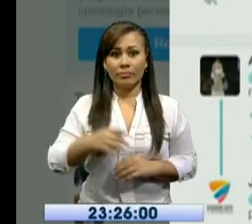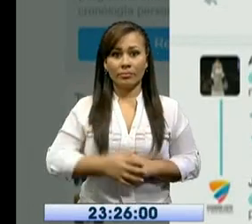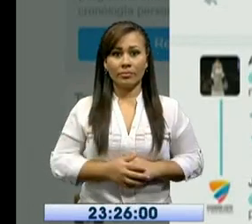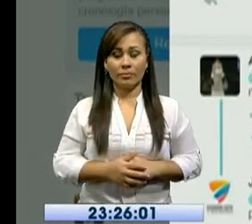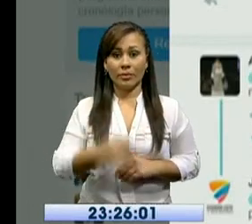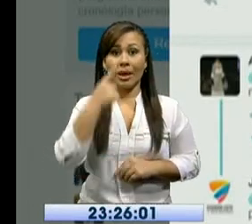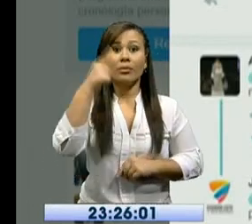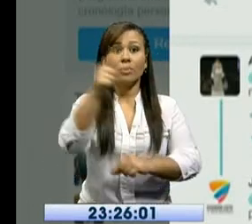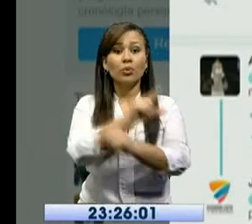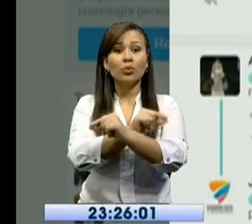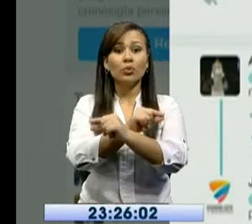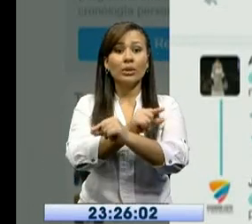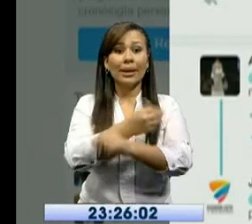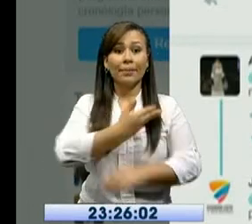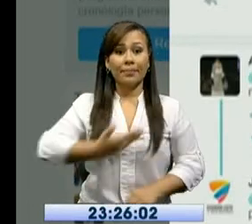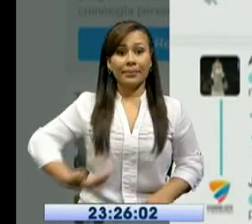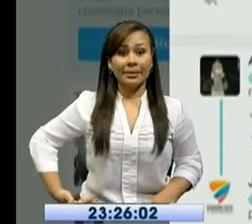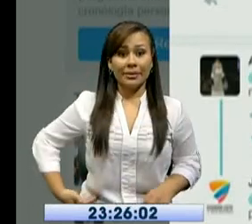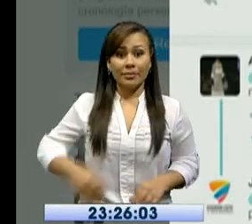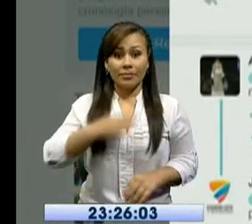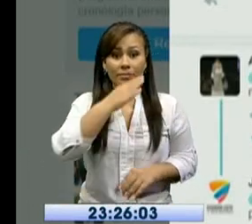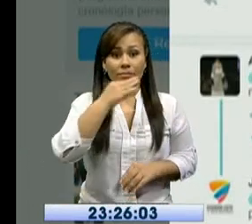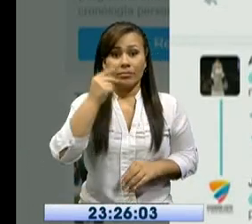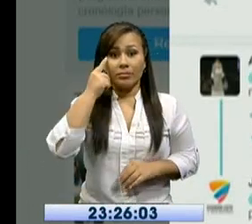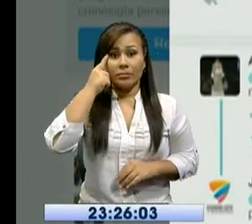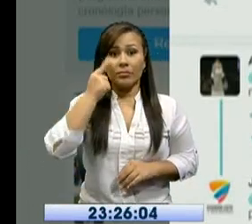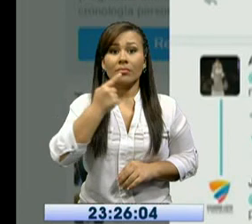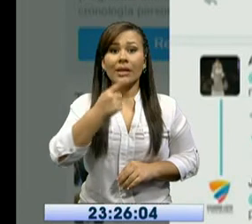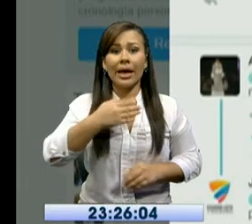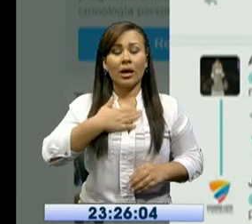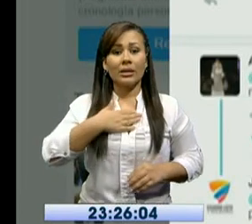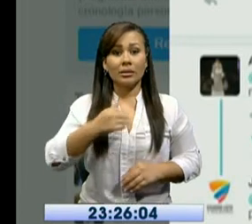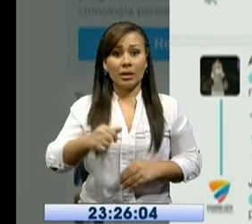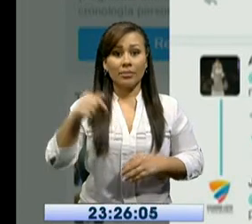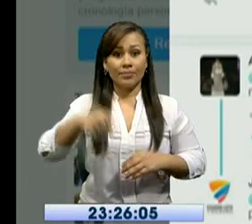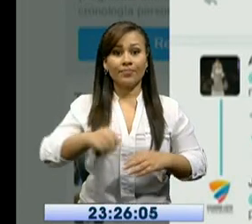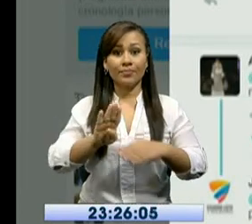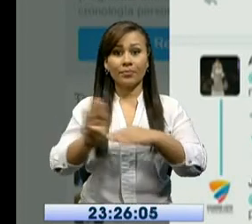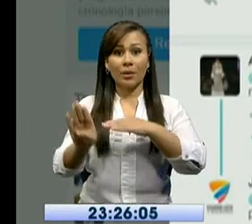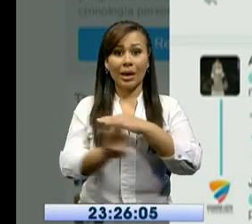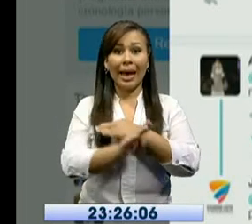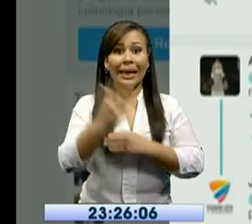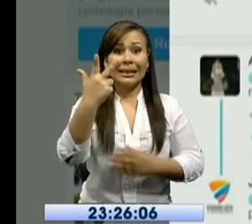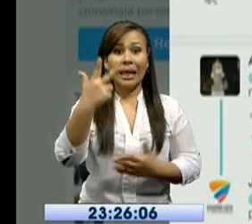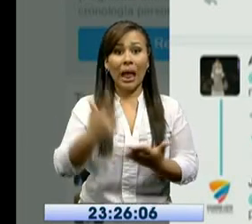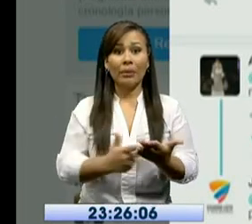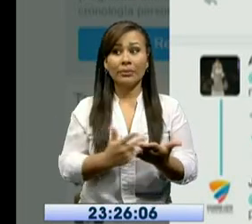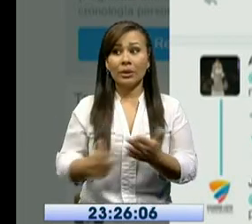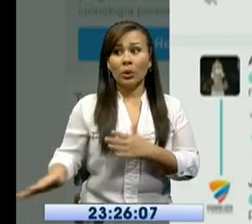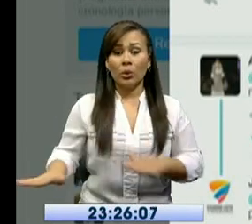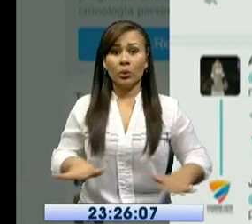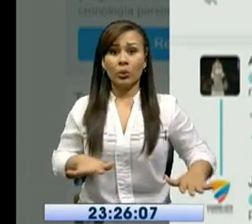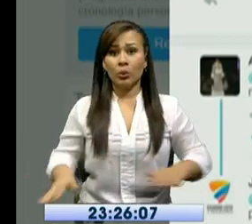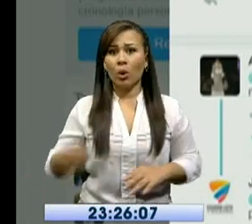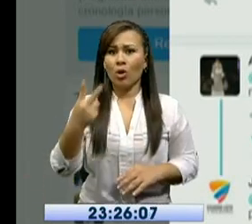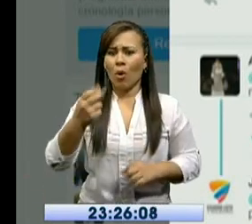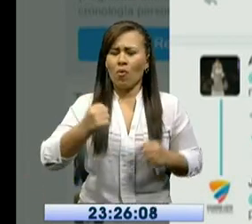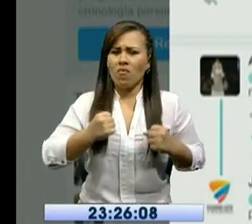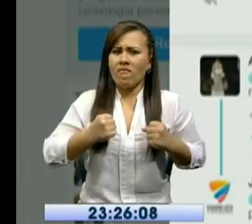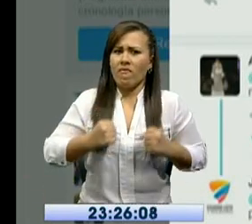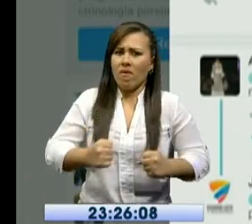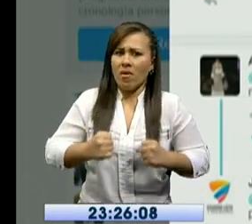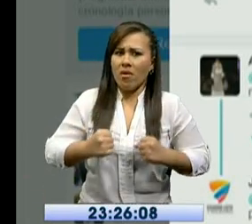ver, el Twitter que dice, señor presidente de la República, estamos en Bahía, 3 réplicas, 2 bastante